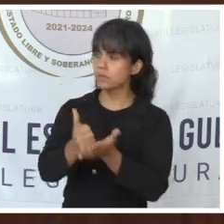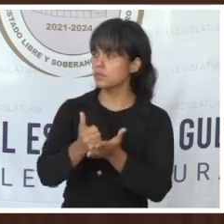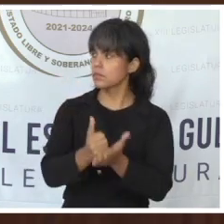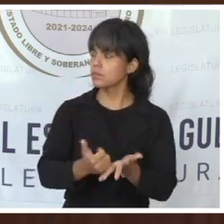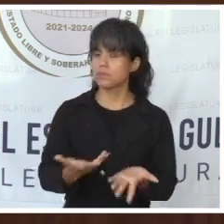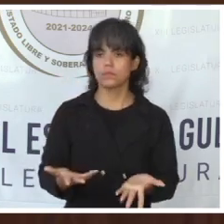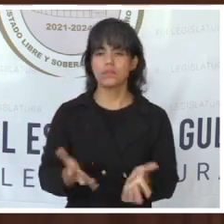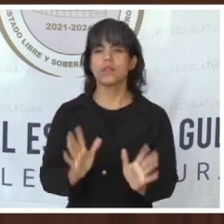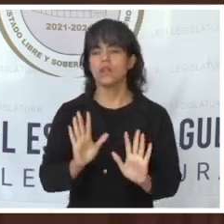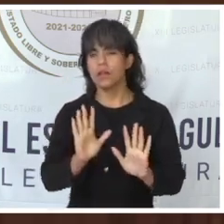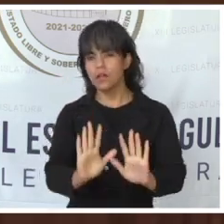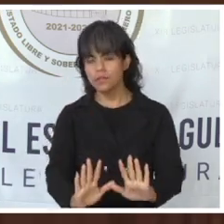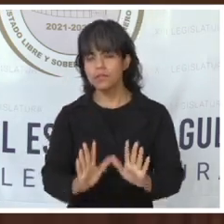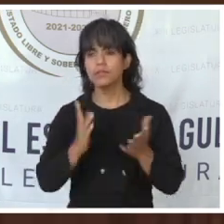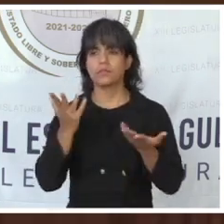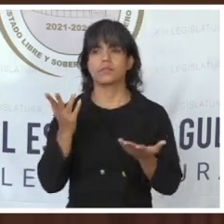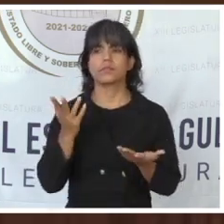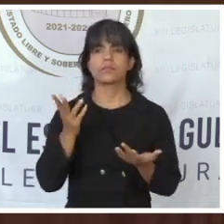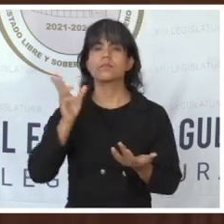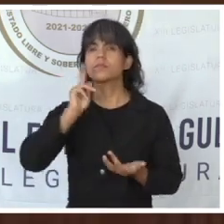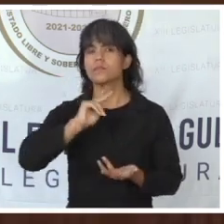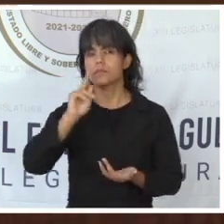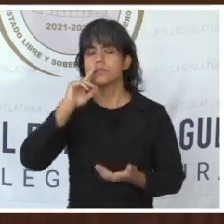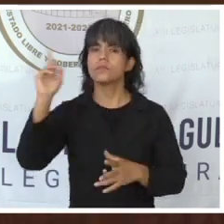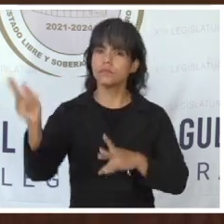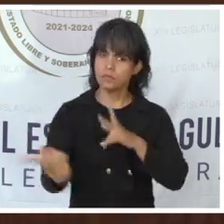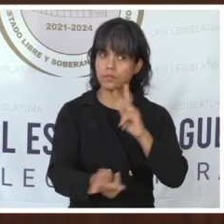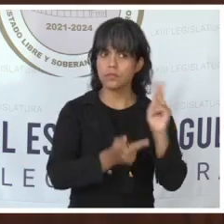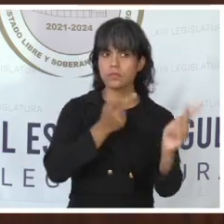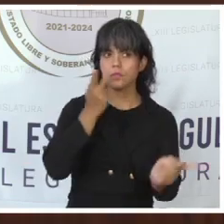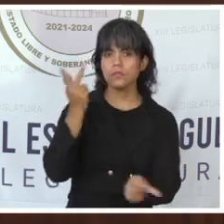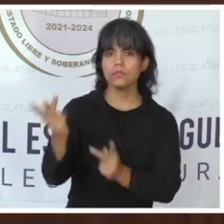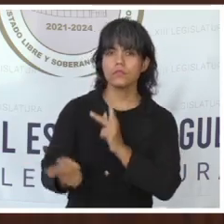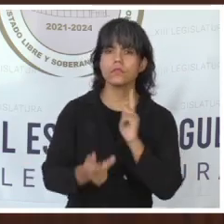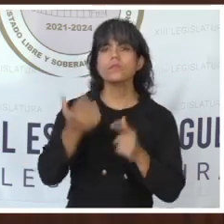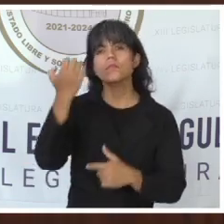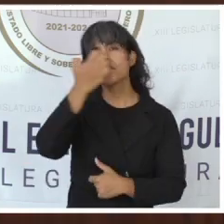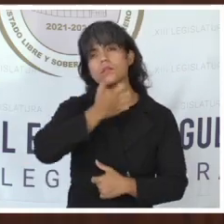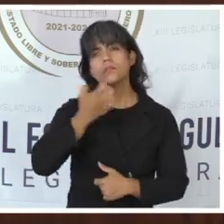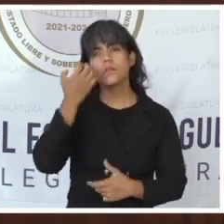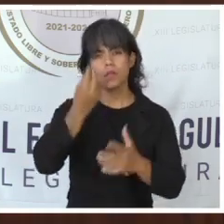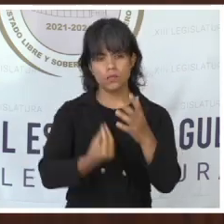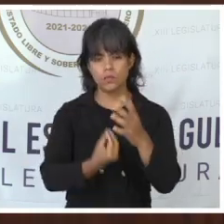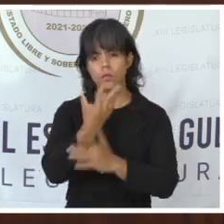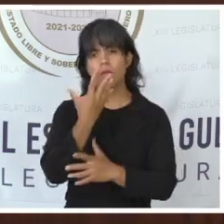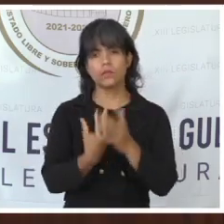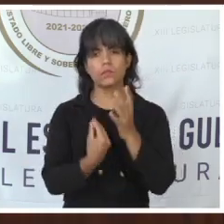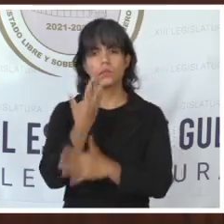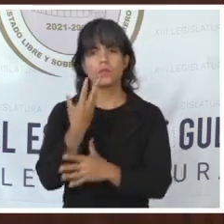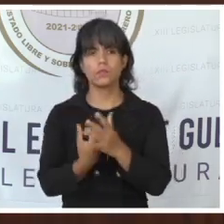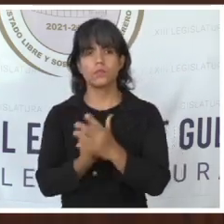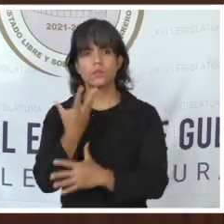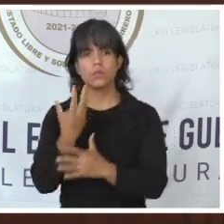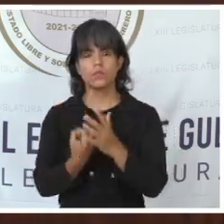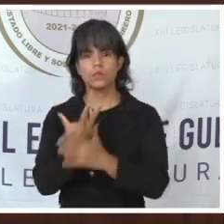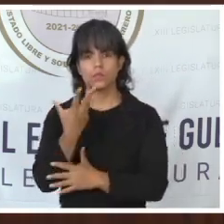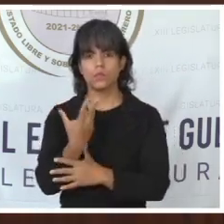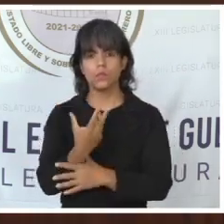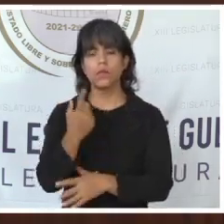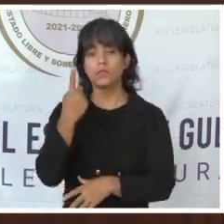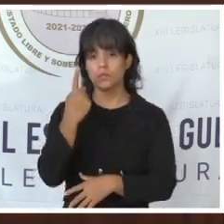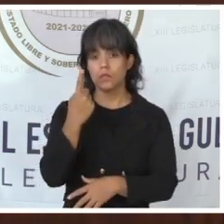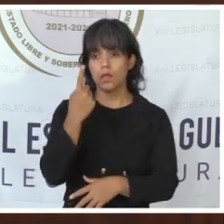¿acaso las escuelas que se han inaugurado en este